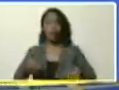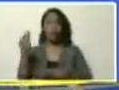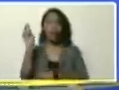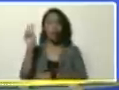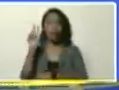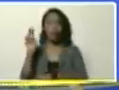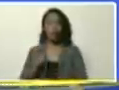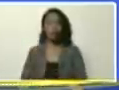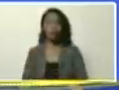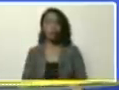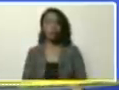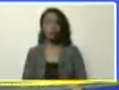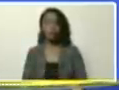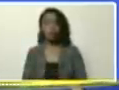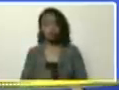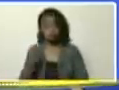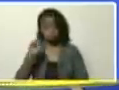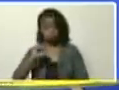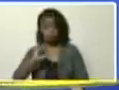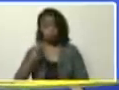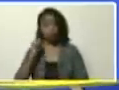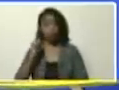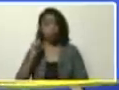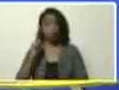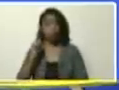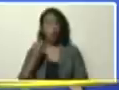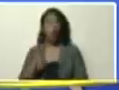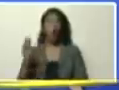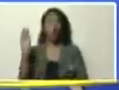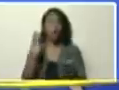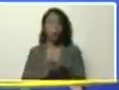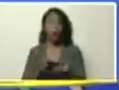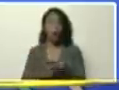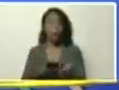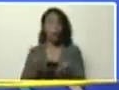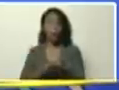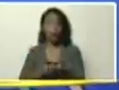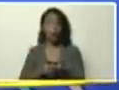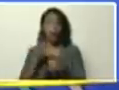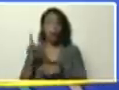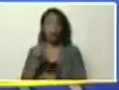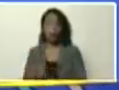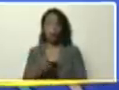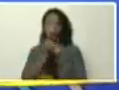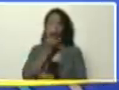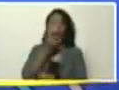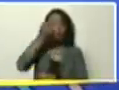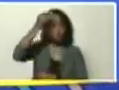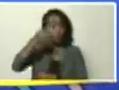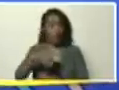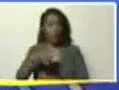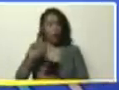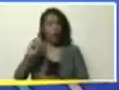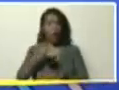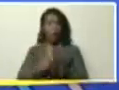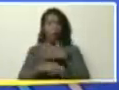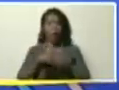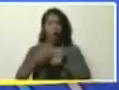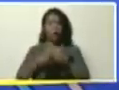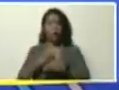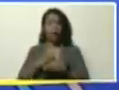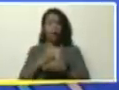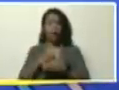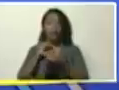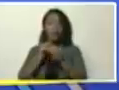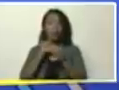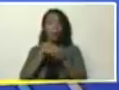Venezuela. Si bien lo tenemos que volver a hacer, sería un error creer que lo vamos a hacer haciéndolo